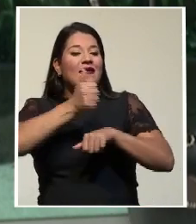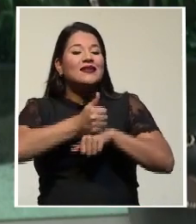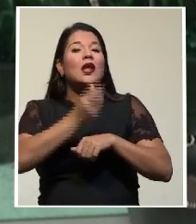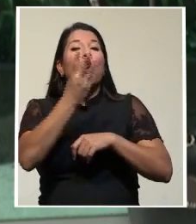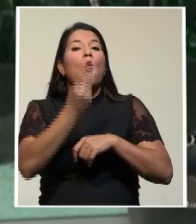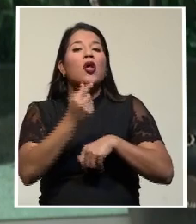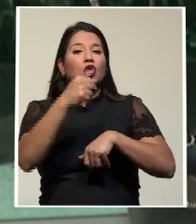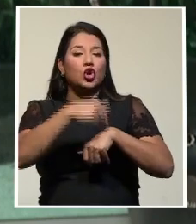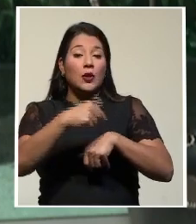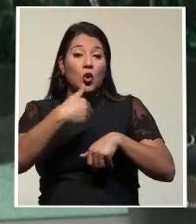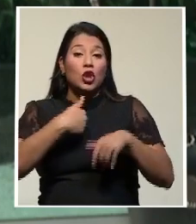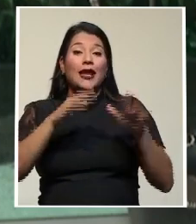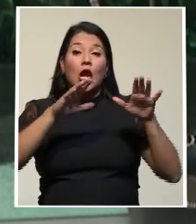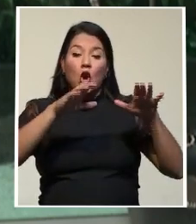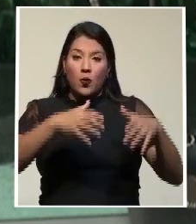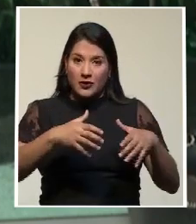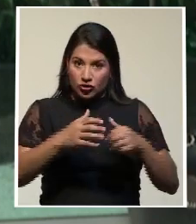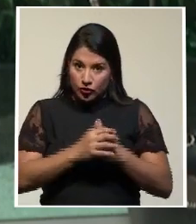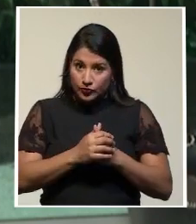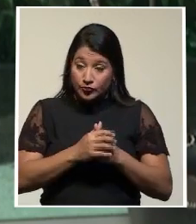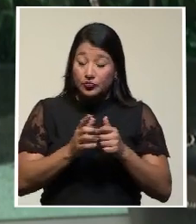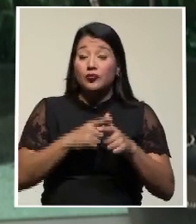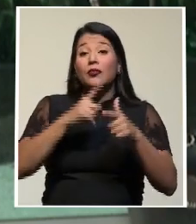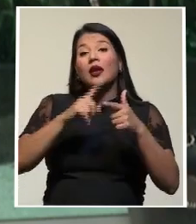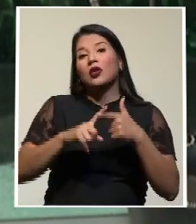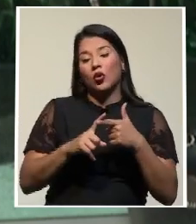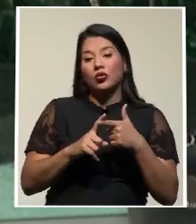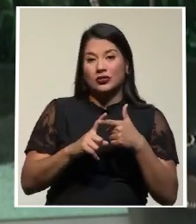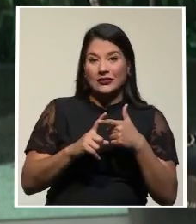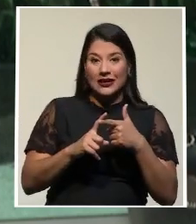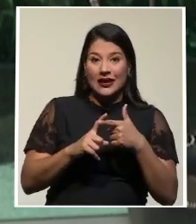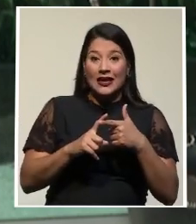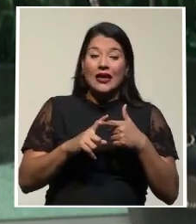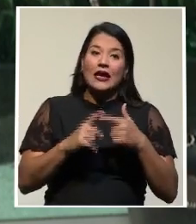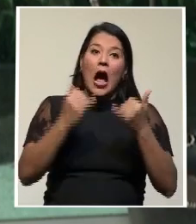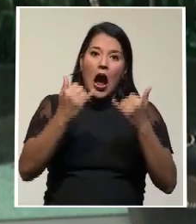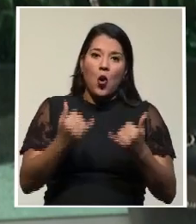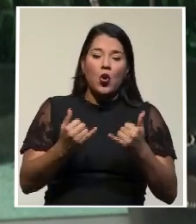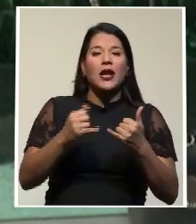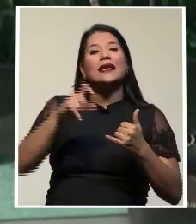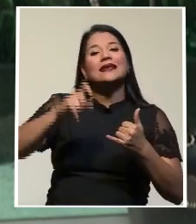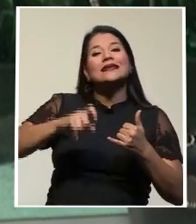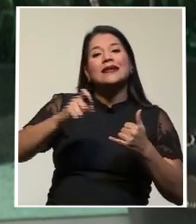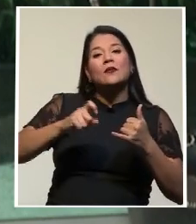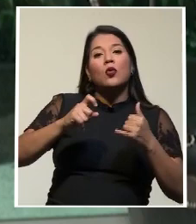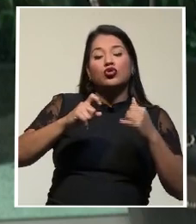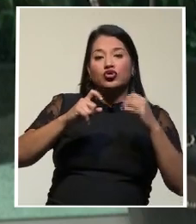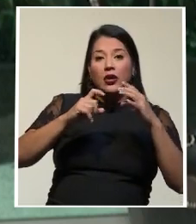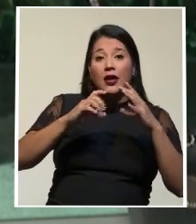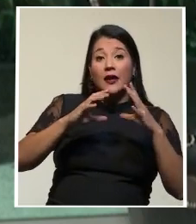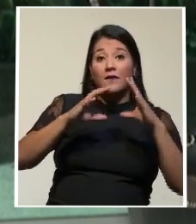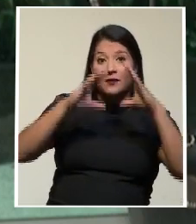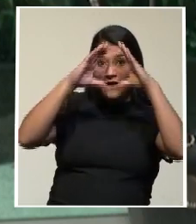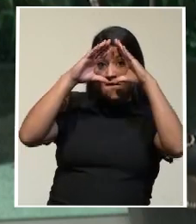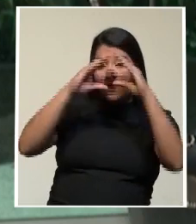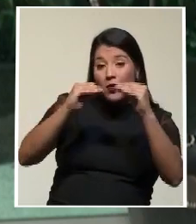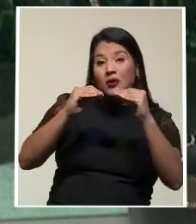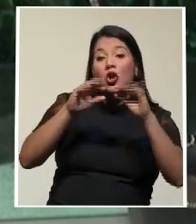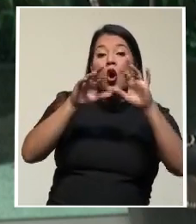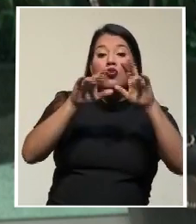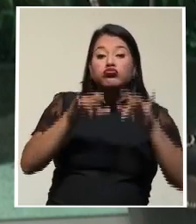dimensión corresponde a que haya un informe de servicios técnicos sobre la resolución, sobre la cual entonces